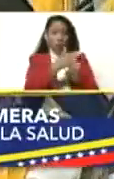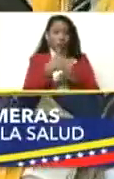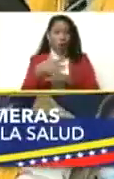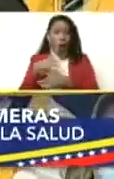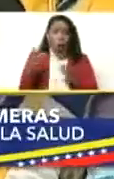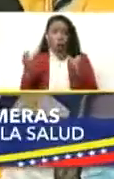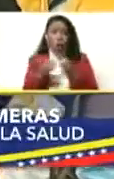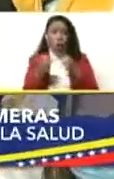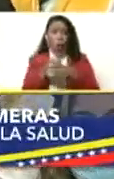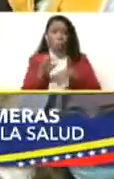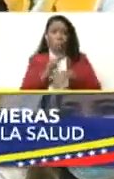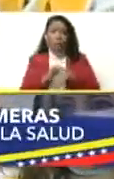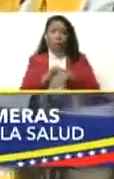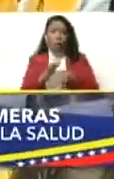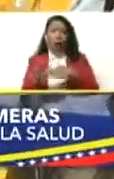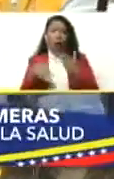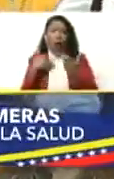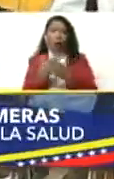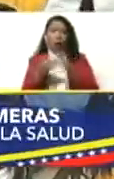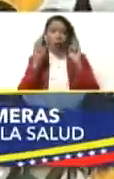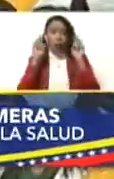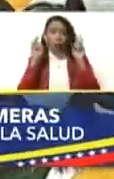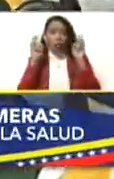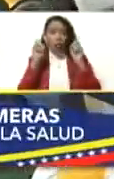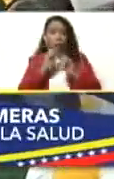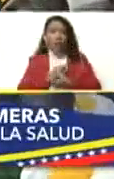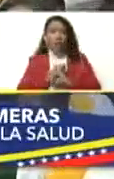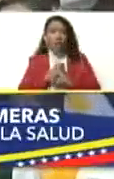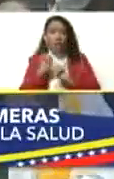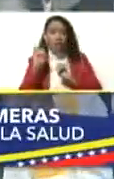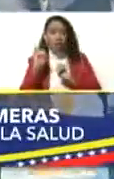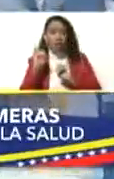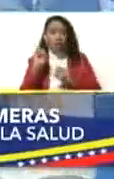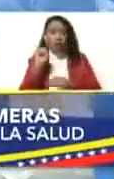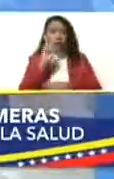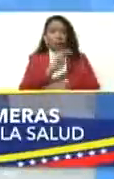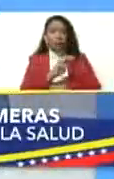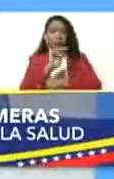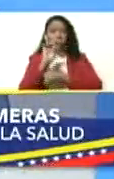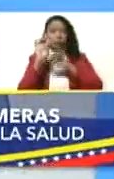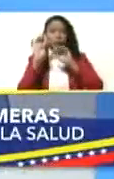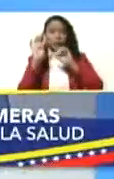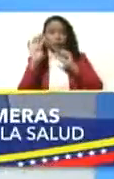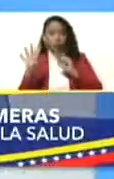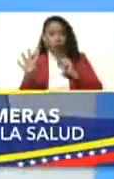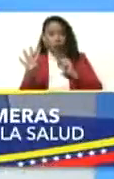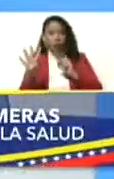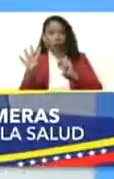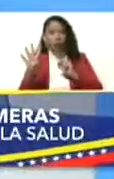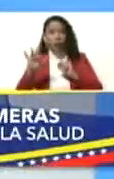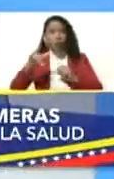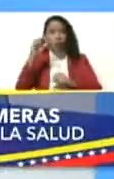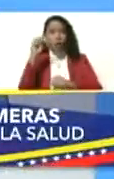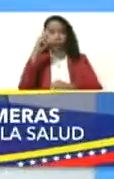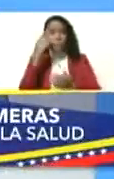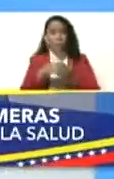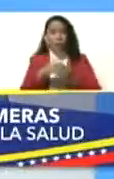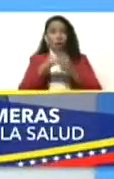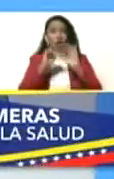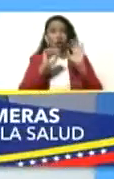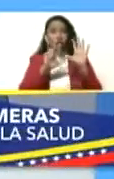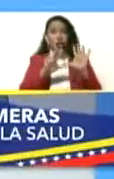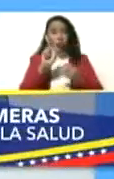de médicos hasta los hechos culminantes, como el decreto del 24 de junio de 1827, del